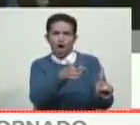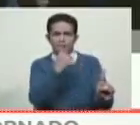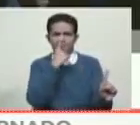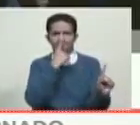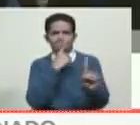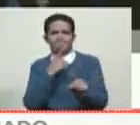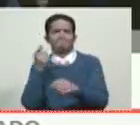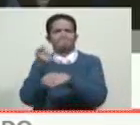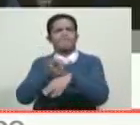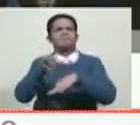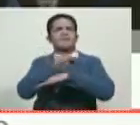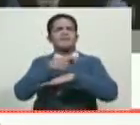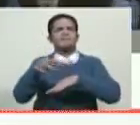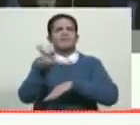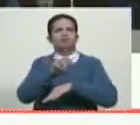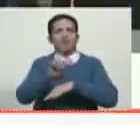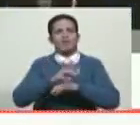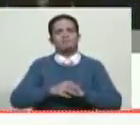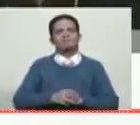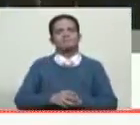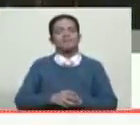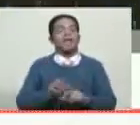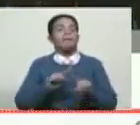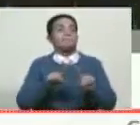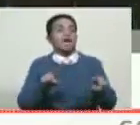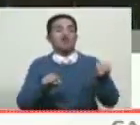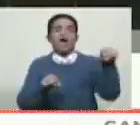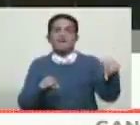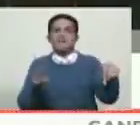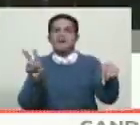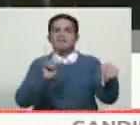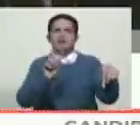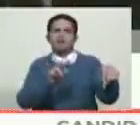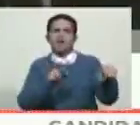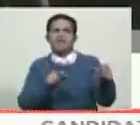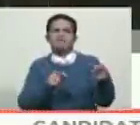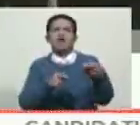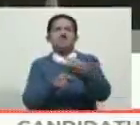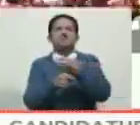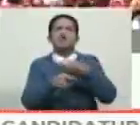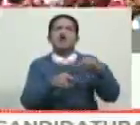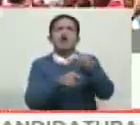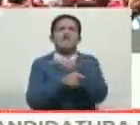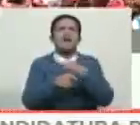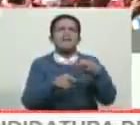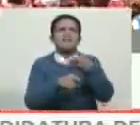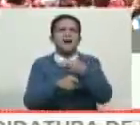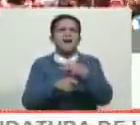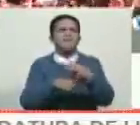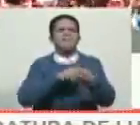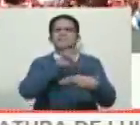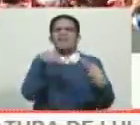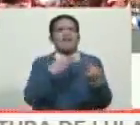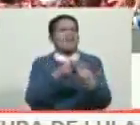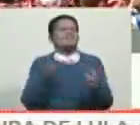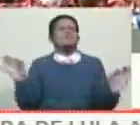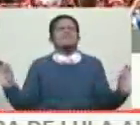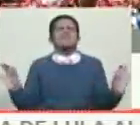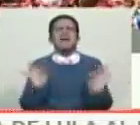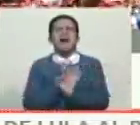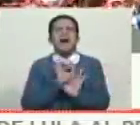Afortunadamente, aquí a Venezuela más nunca volverá a gobernar nadie de la oposición.